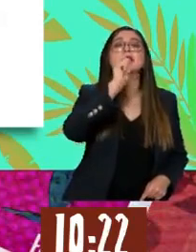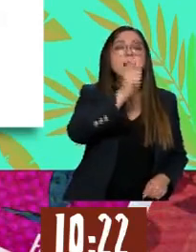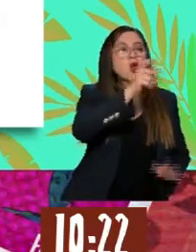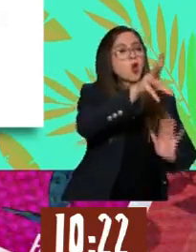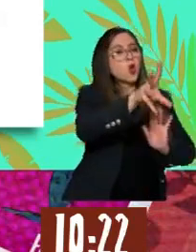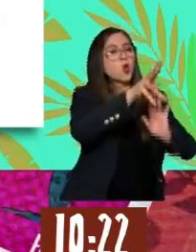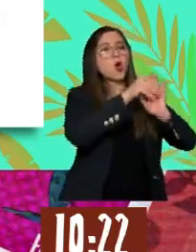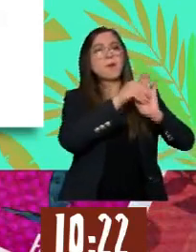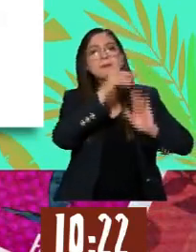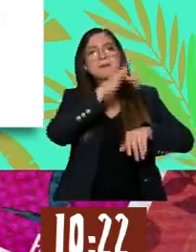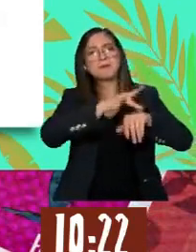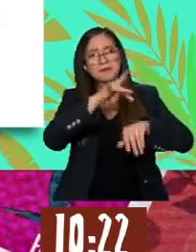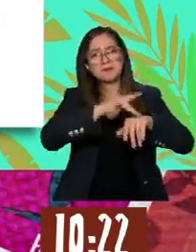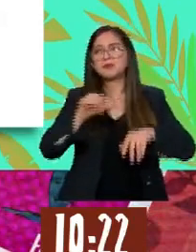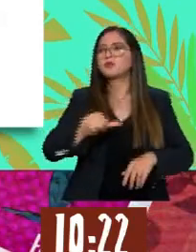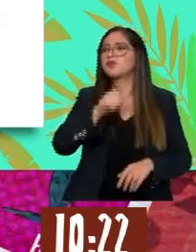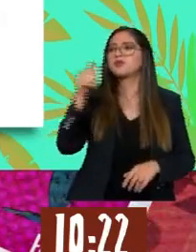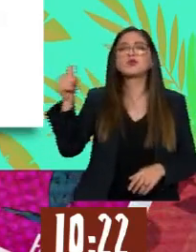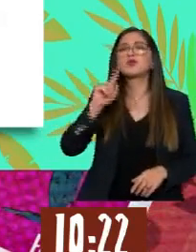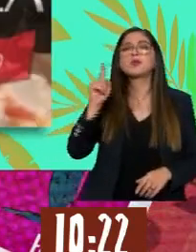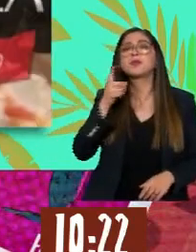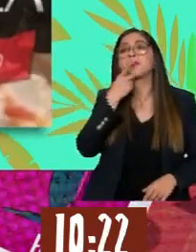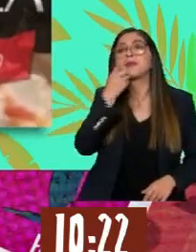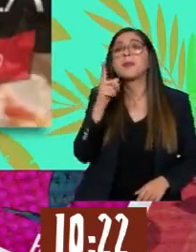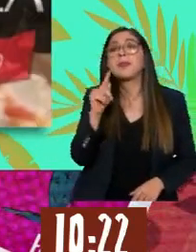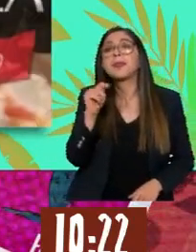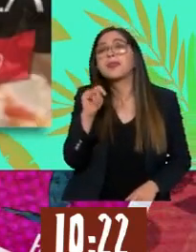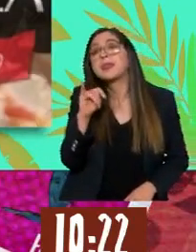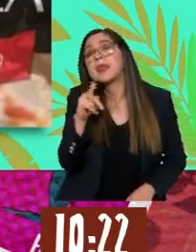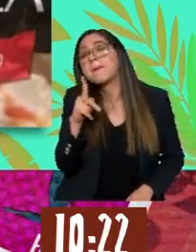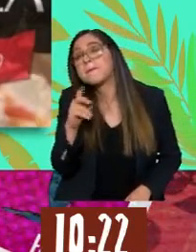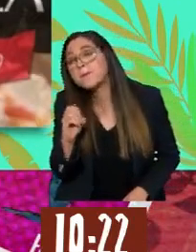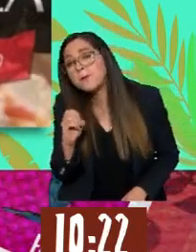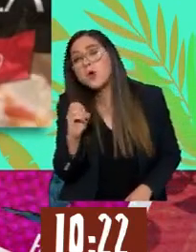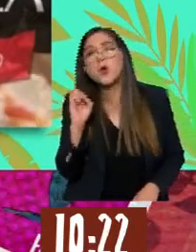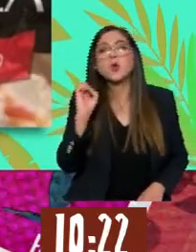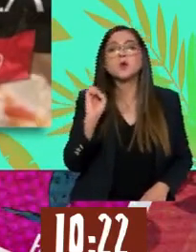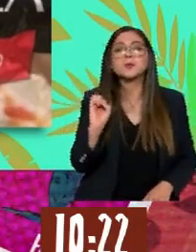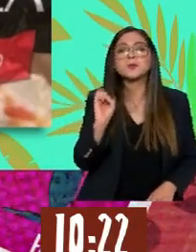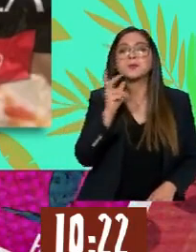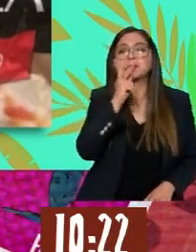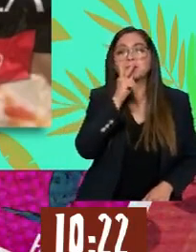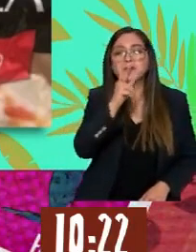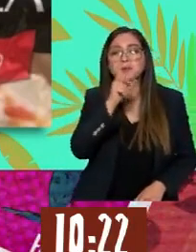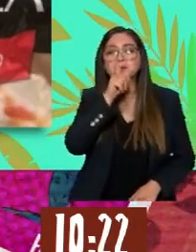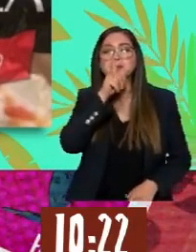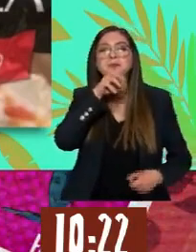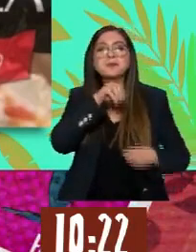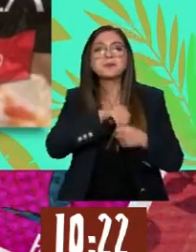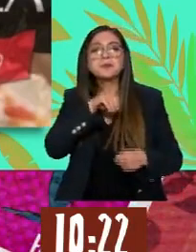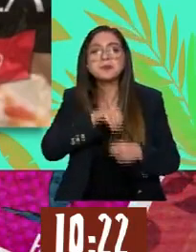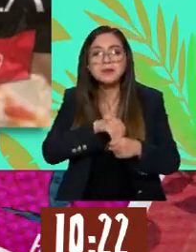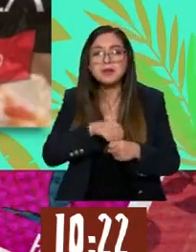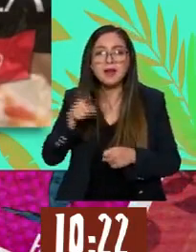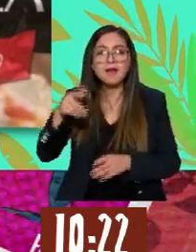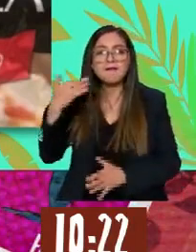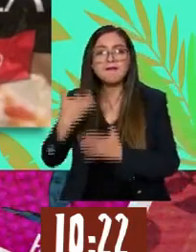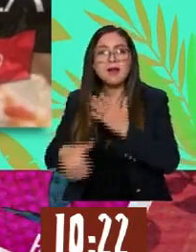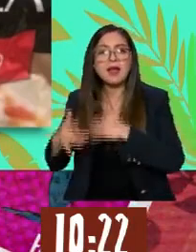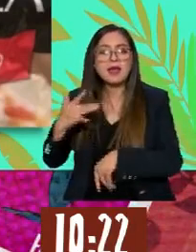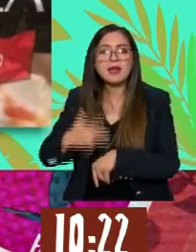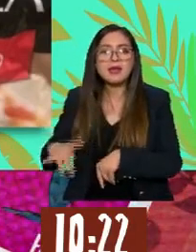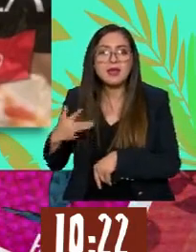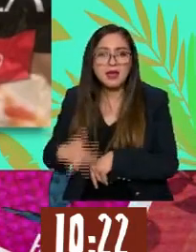le jugaban en eso que les decía, que le ponían tipo. O no sé, alguna leyenda que esconda que es imitación y que no es queso de verdad.